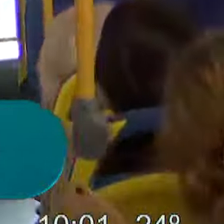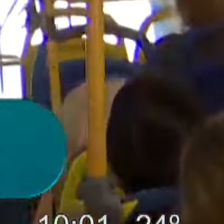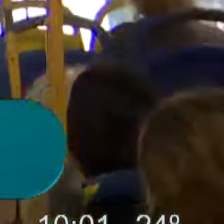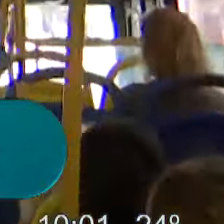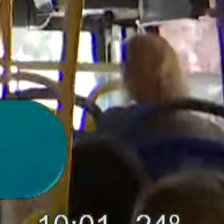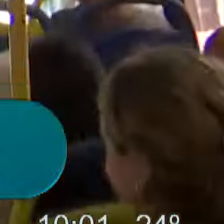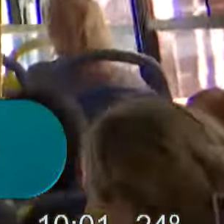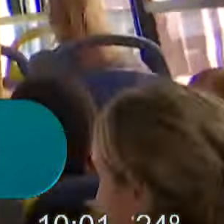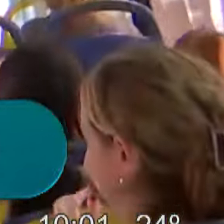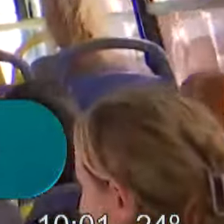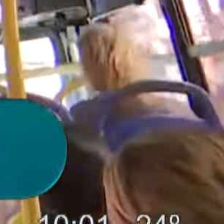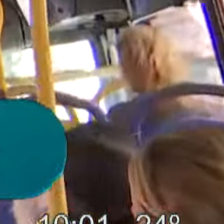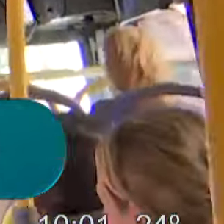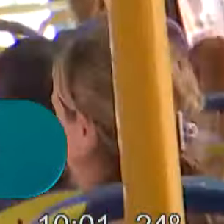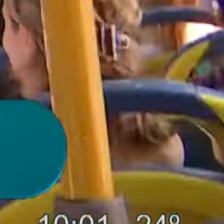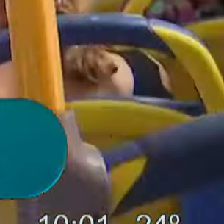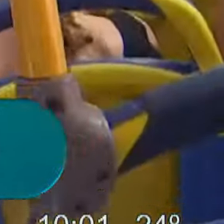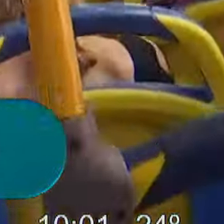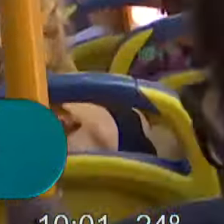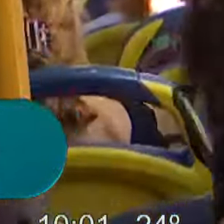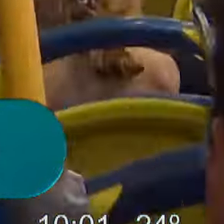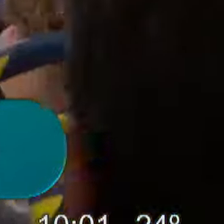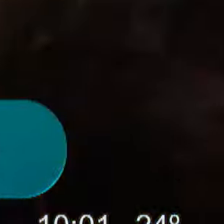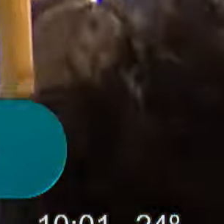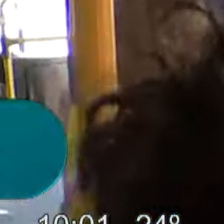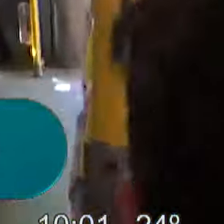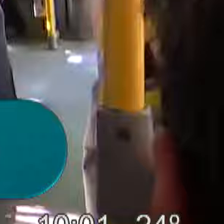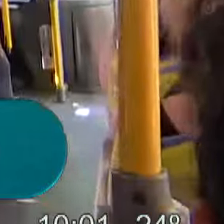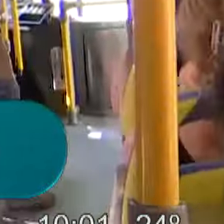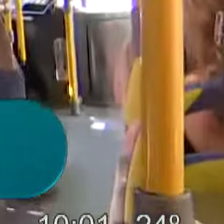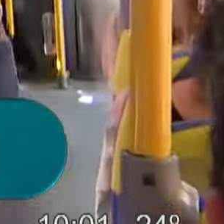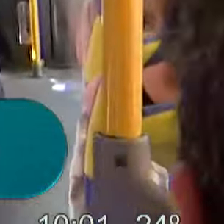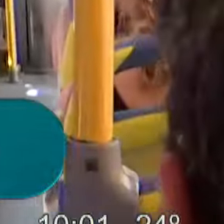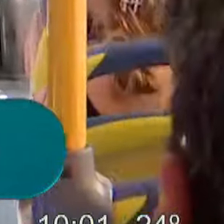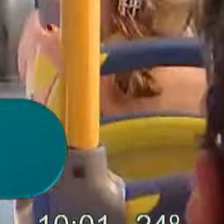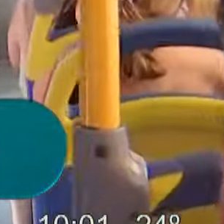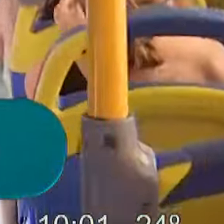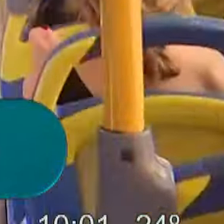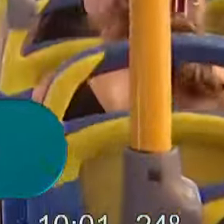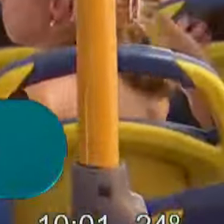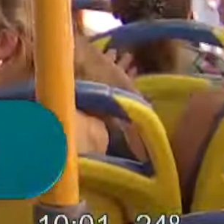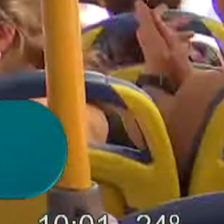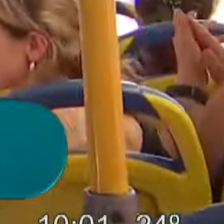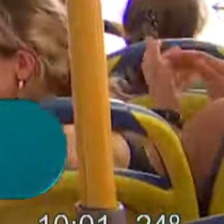Algún tiempo atrás pensé en escribirle